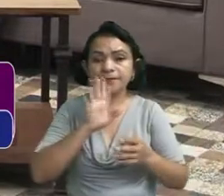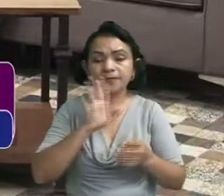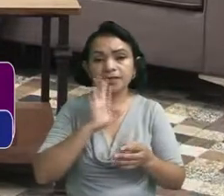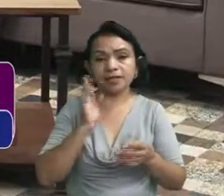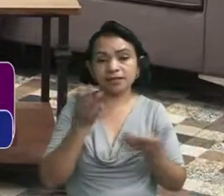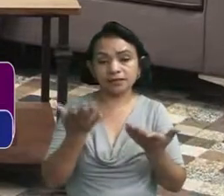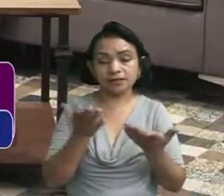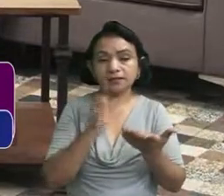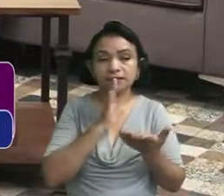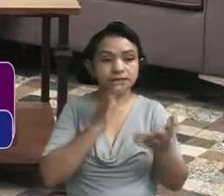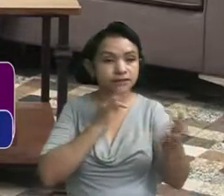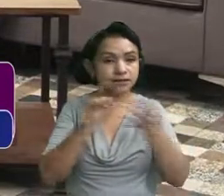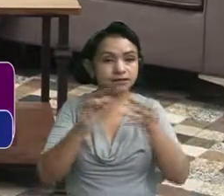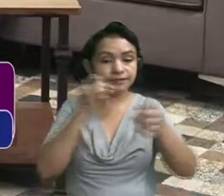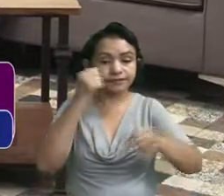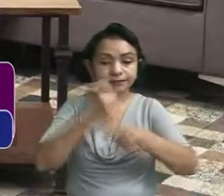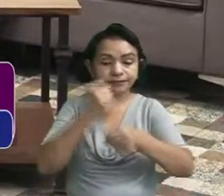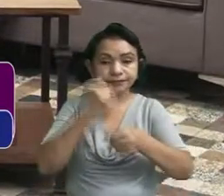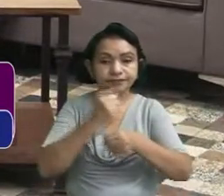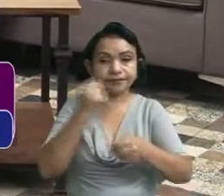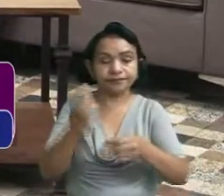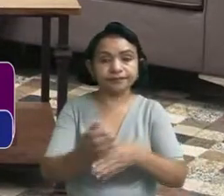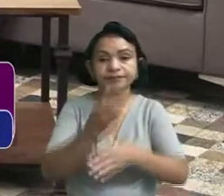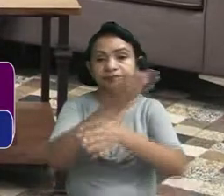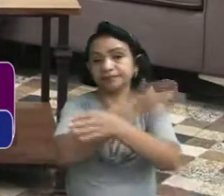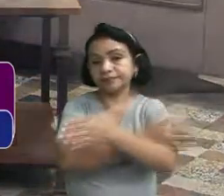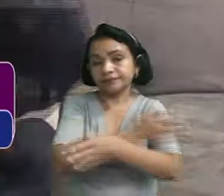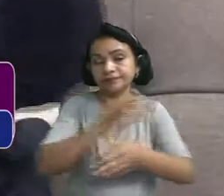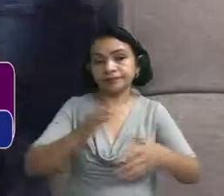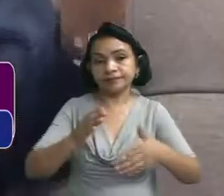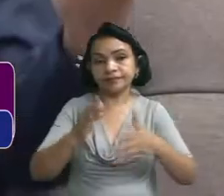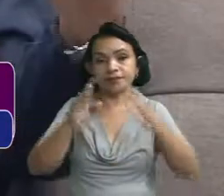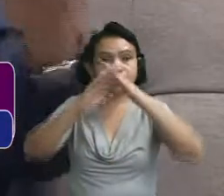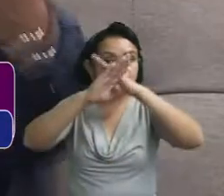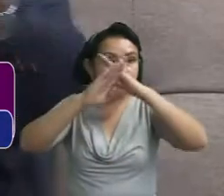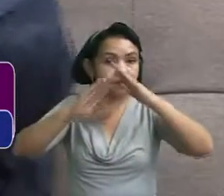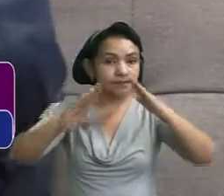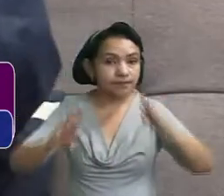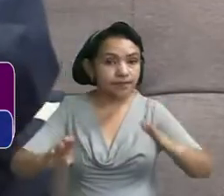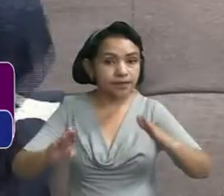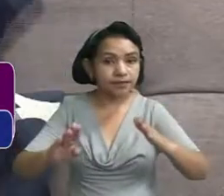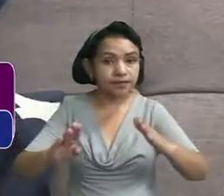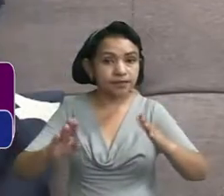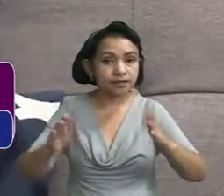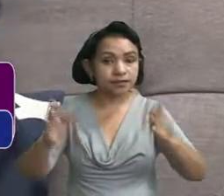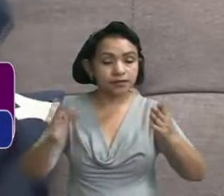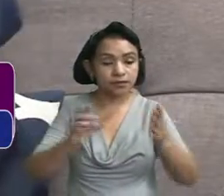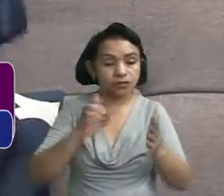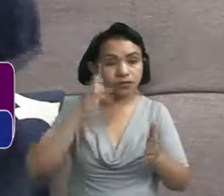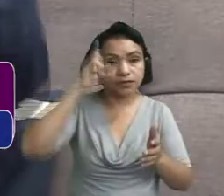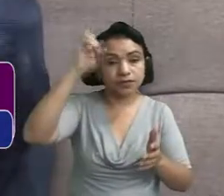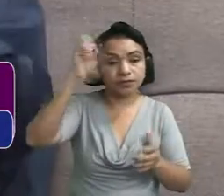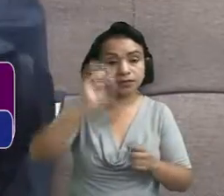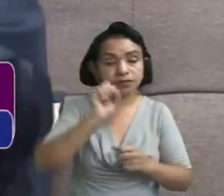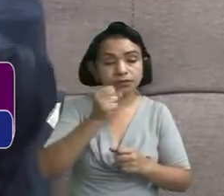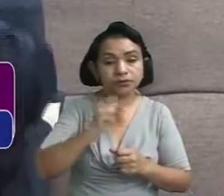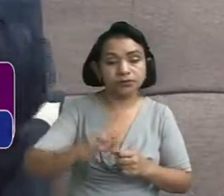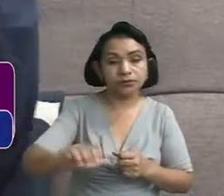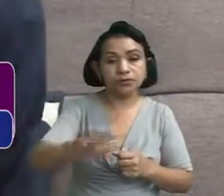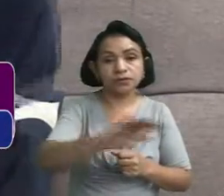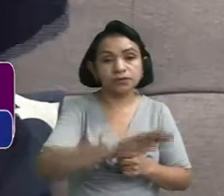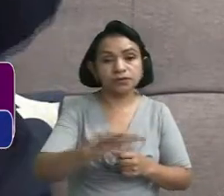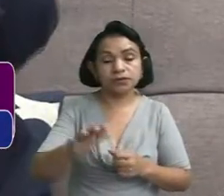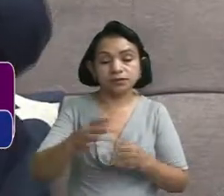del trabajo, ¿no? Claro, entonces en aquel momento era no solo la paz como ausencia de guerra, sino la paz como desarrollo social. En este caso,